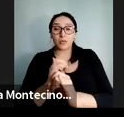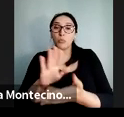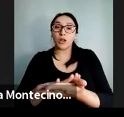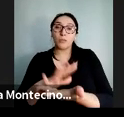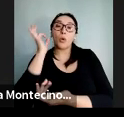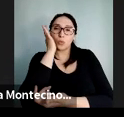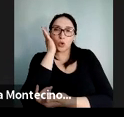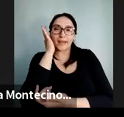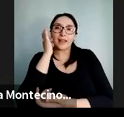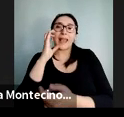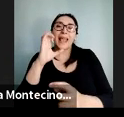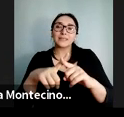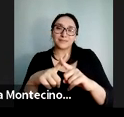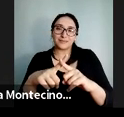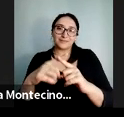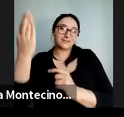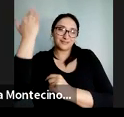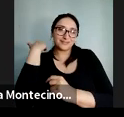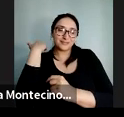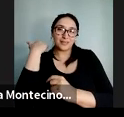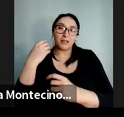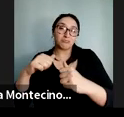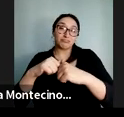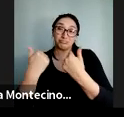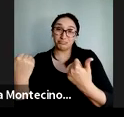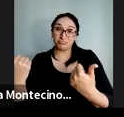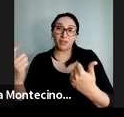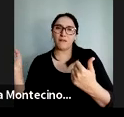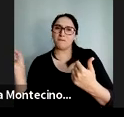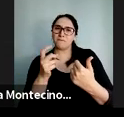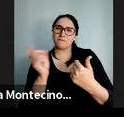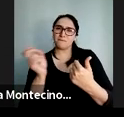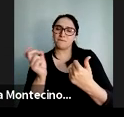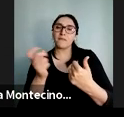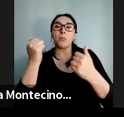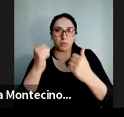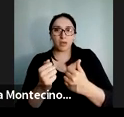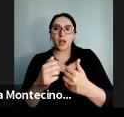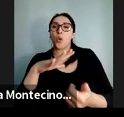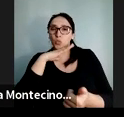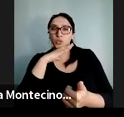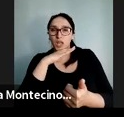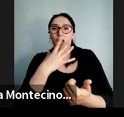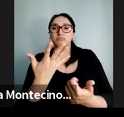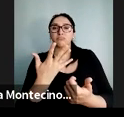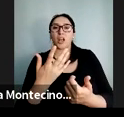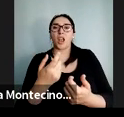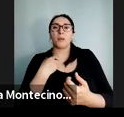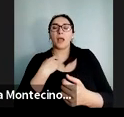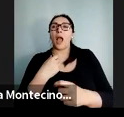de su expareja, este tipo de espacio virtual se podría utilizar para